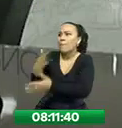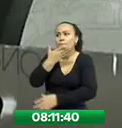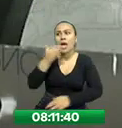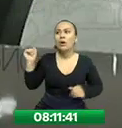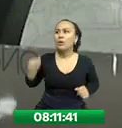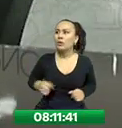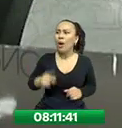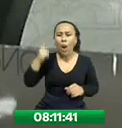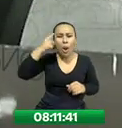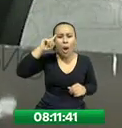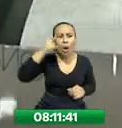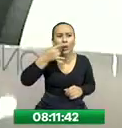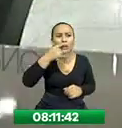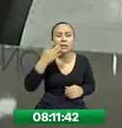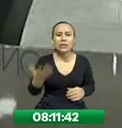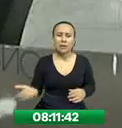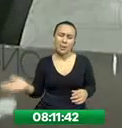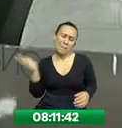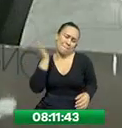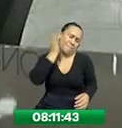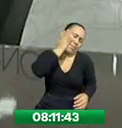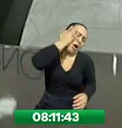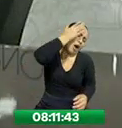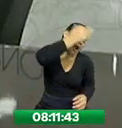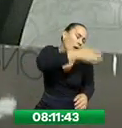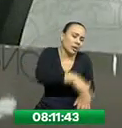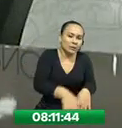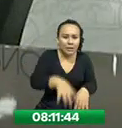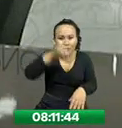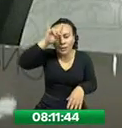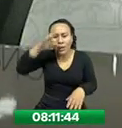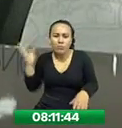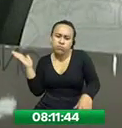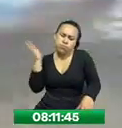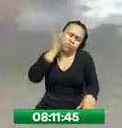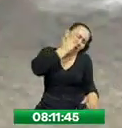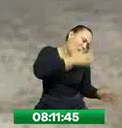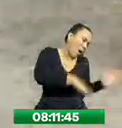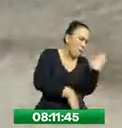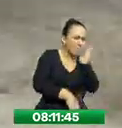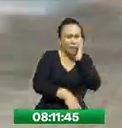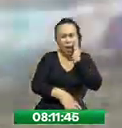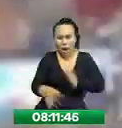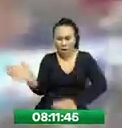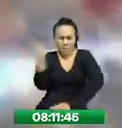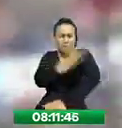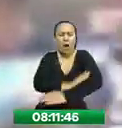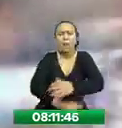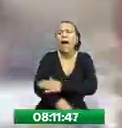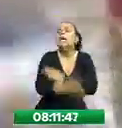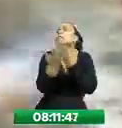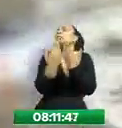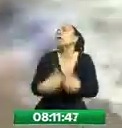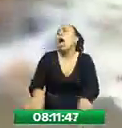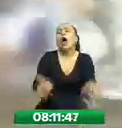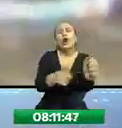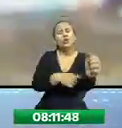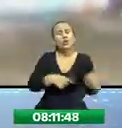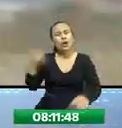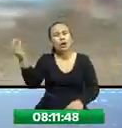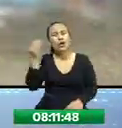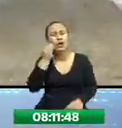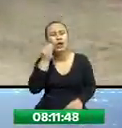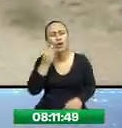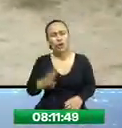loco. Mira, tú y los niños, y el torete les pasa encima a los niños. Por encima. Y que es una tradición, dice que ya se ha acostumbrado a... ¿Tradición? Este idiota, ¿dónde